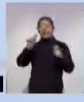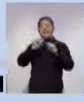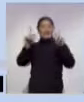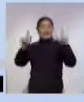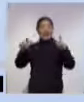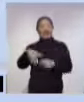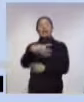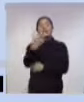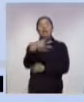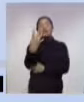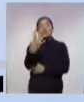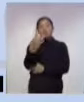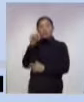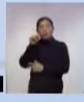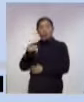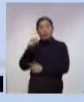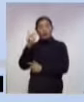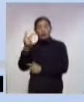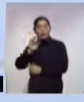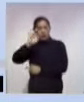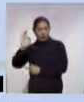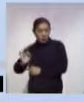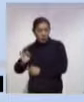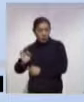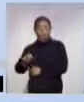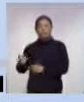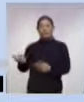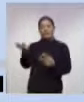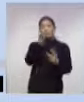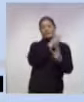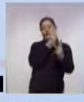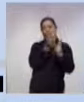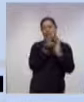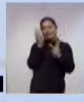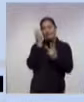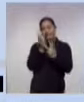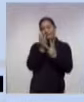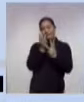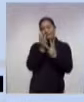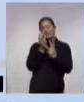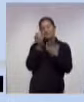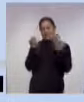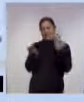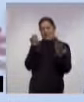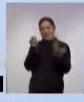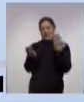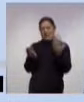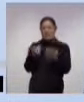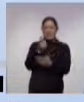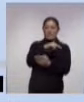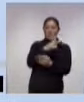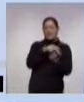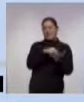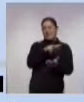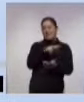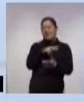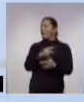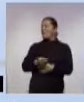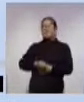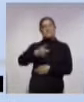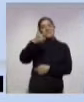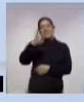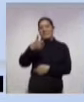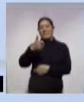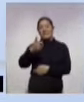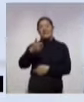14.2%, que es el tercer trimestre del año pasado en comparación con el 2018, es el primer lugar y nunca habíamos crecido así